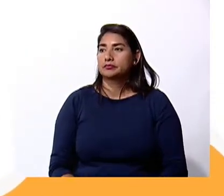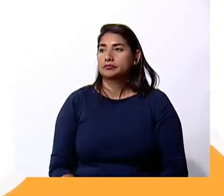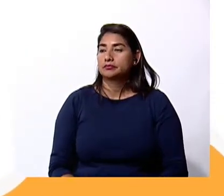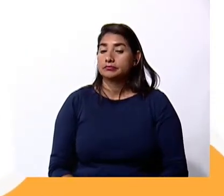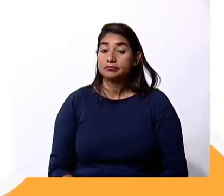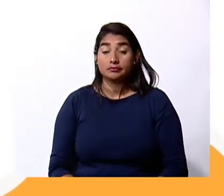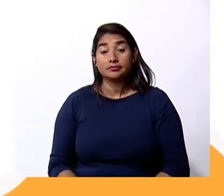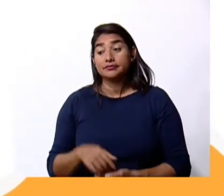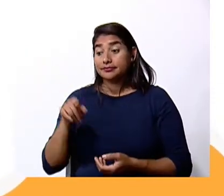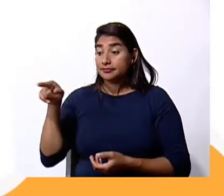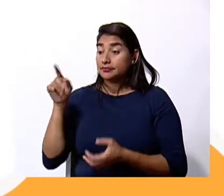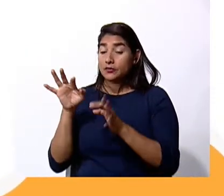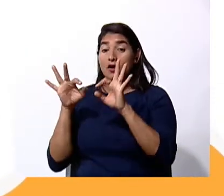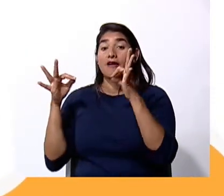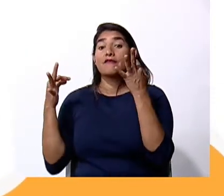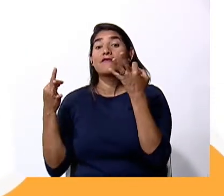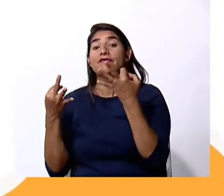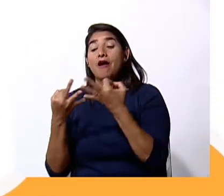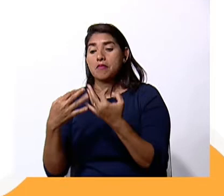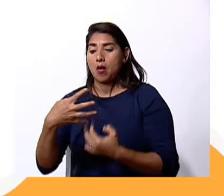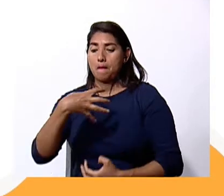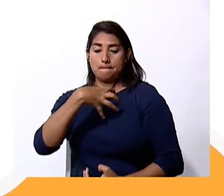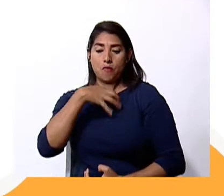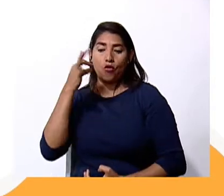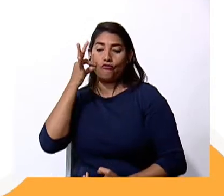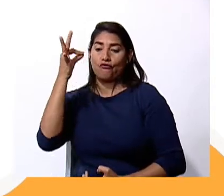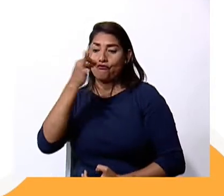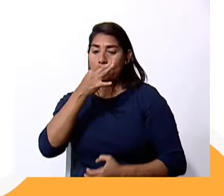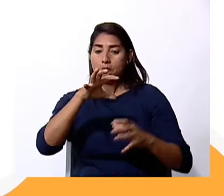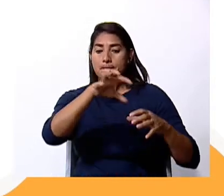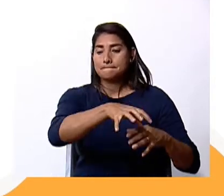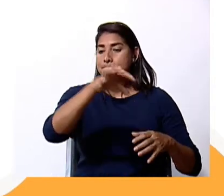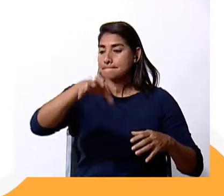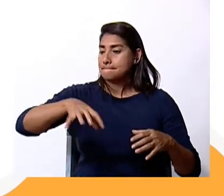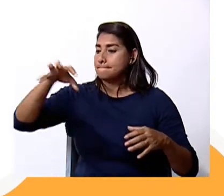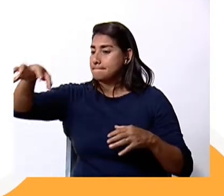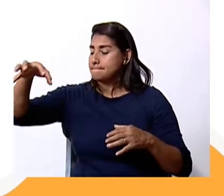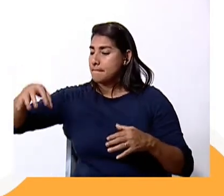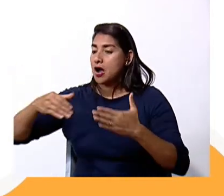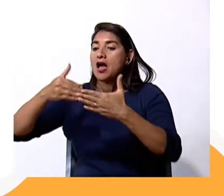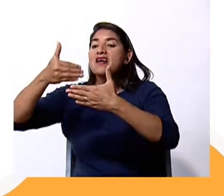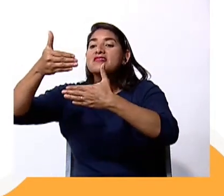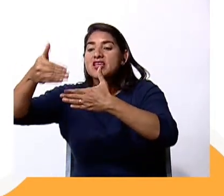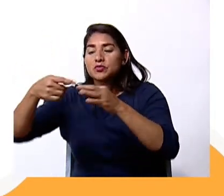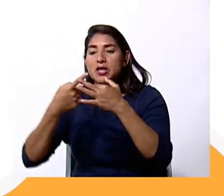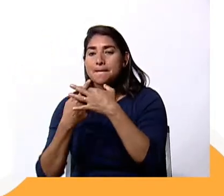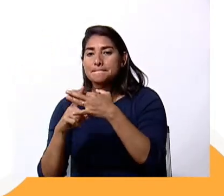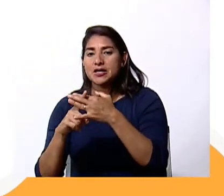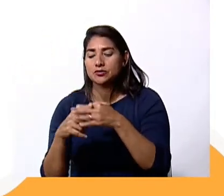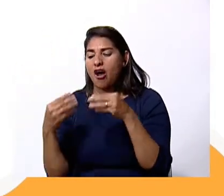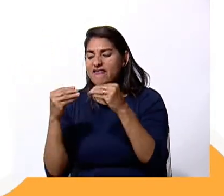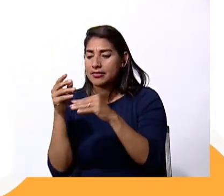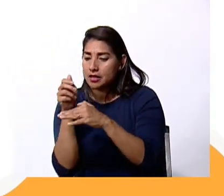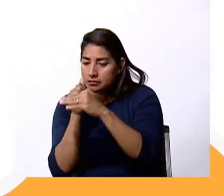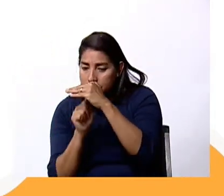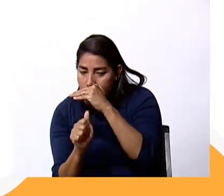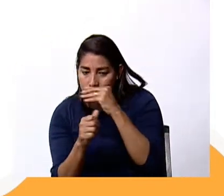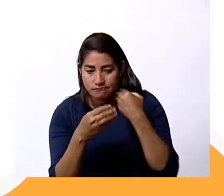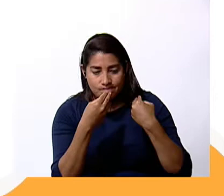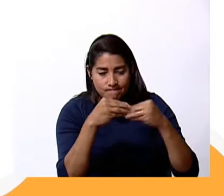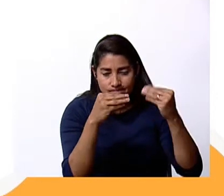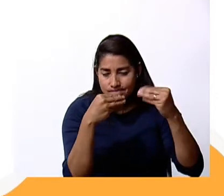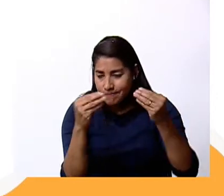Al ser familias o dueños ausentes, se dio la venta ilícita. La